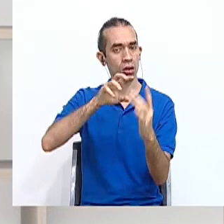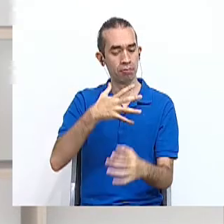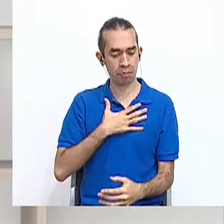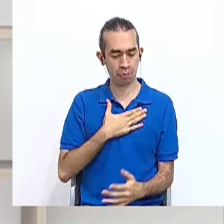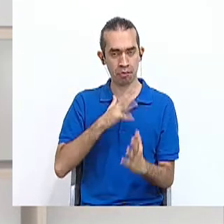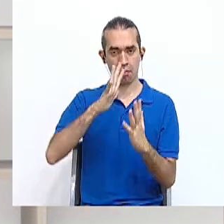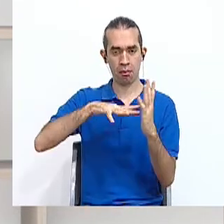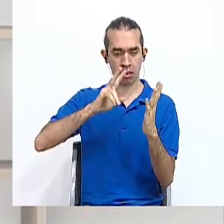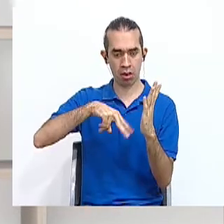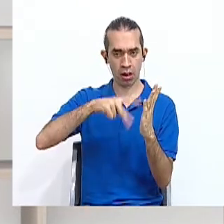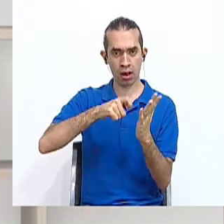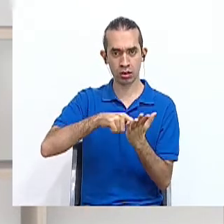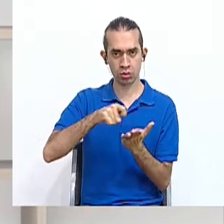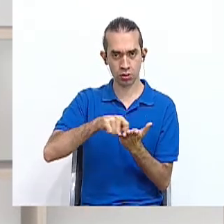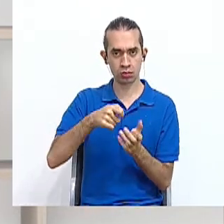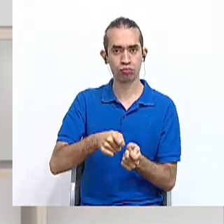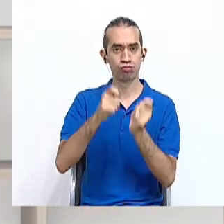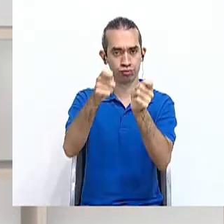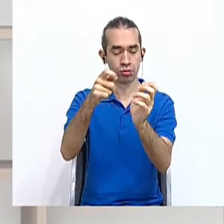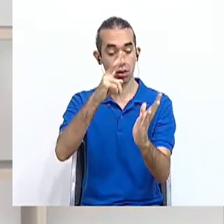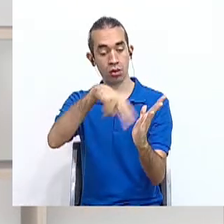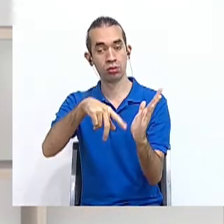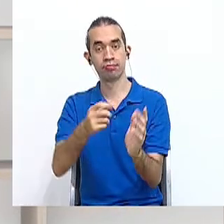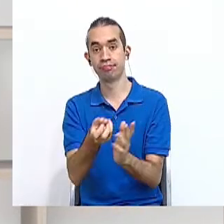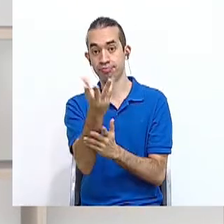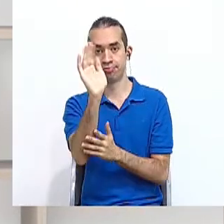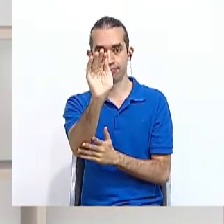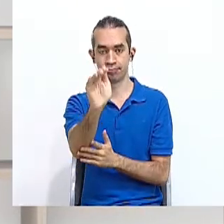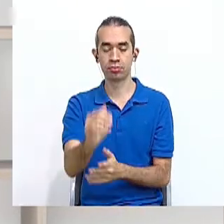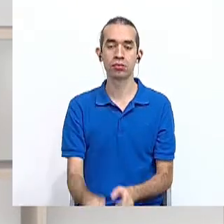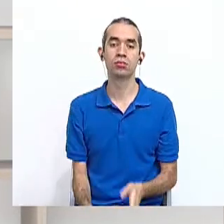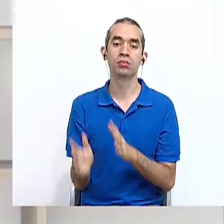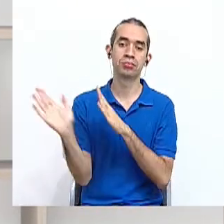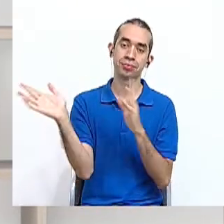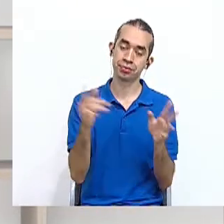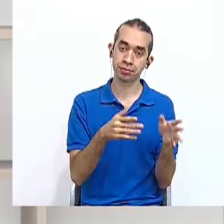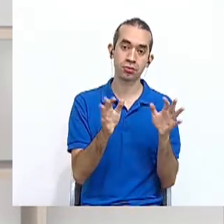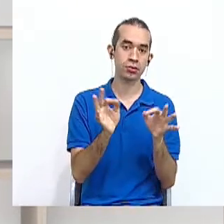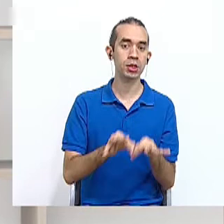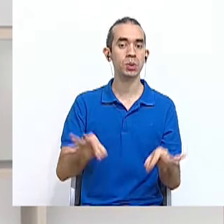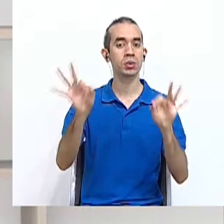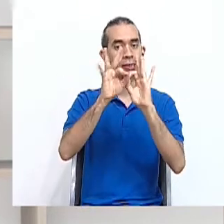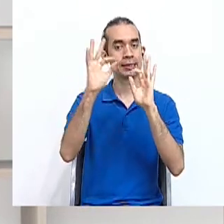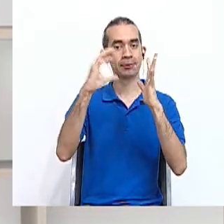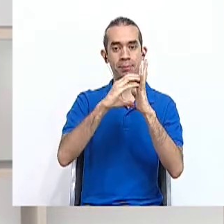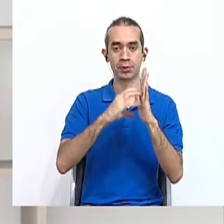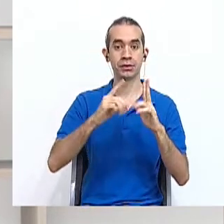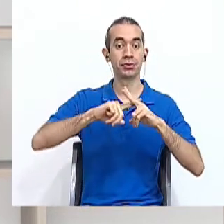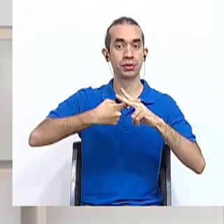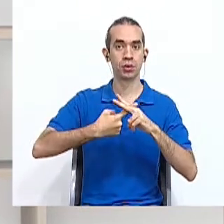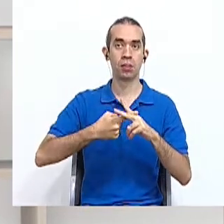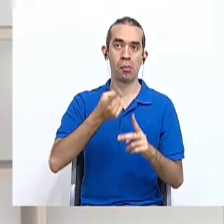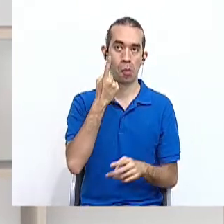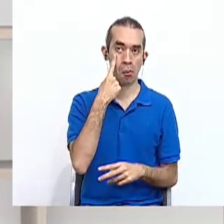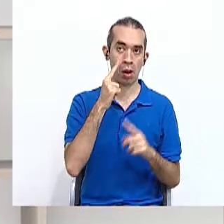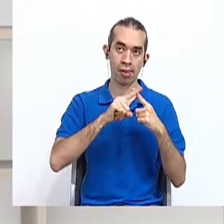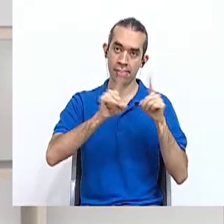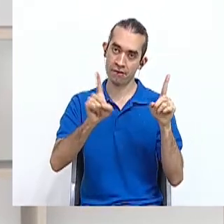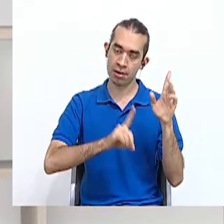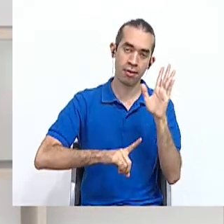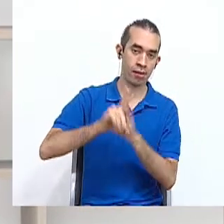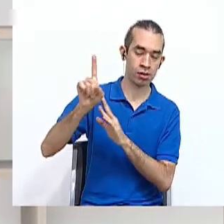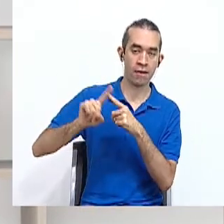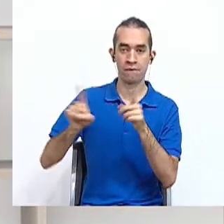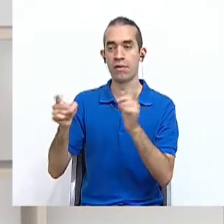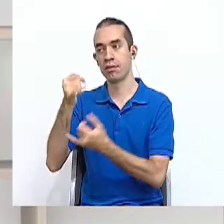Vamos a ver, la introducción son párrafos esenciales, como ya lo dijimos, y eso sí es esencial decir que son diferentes al desarrollo